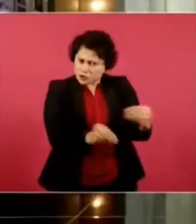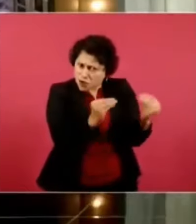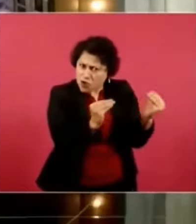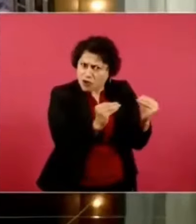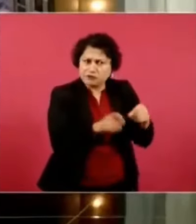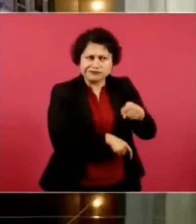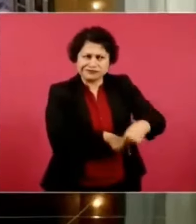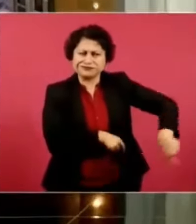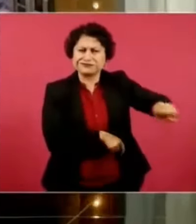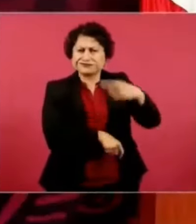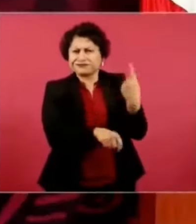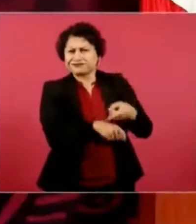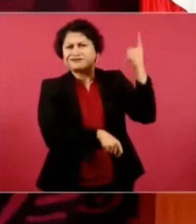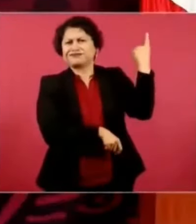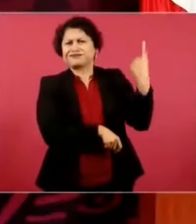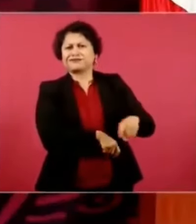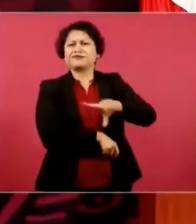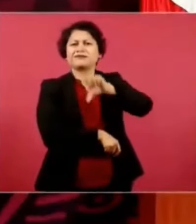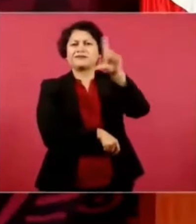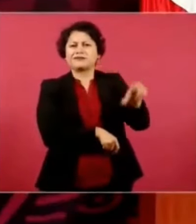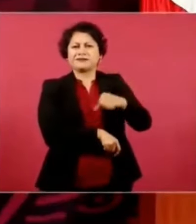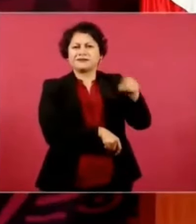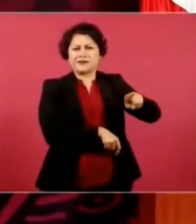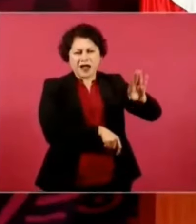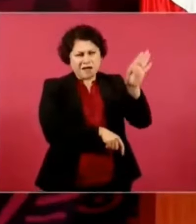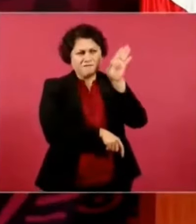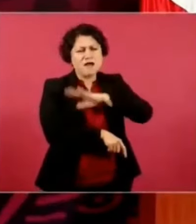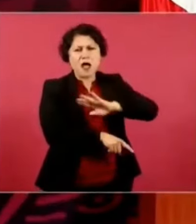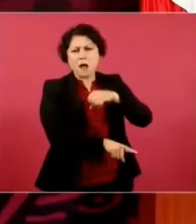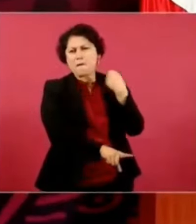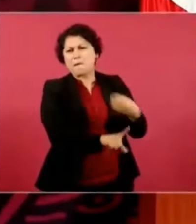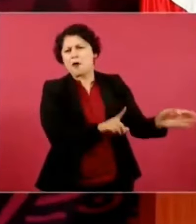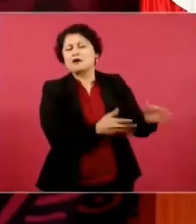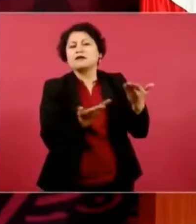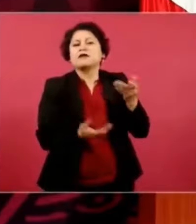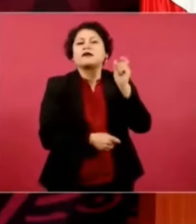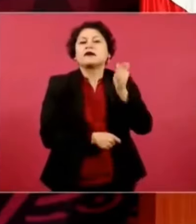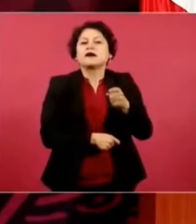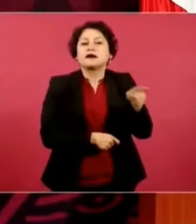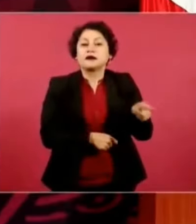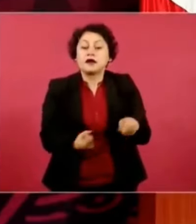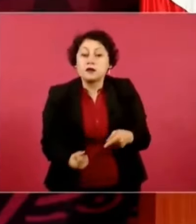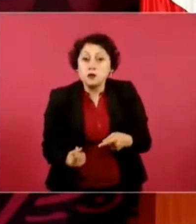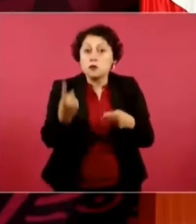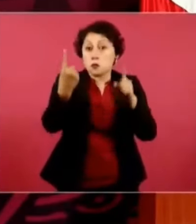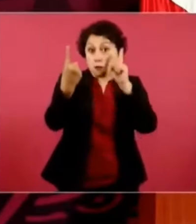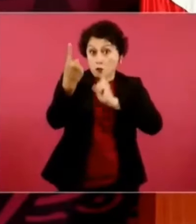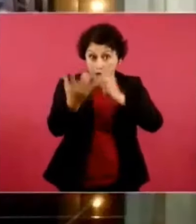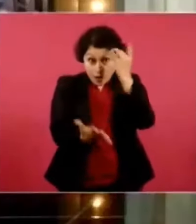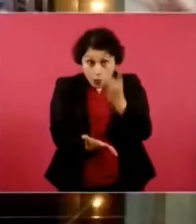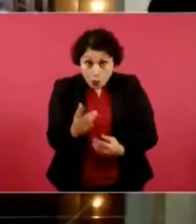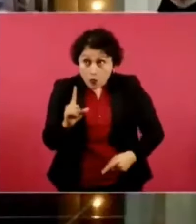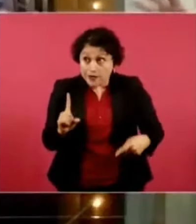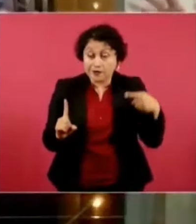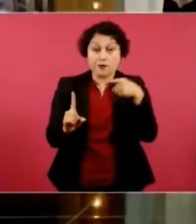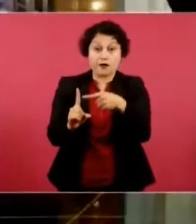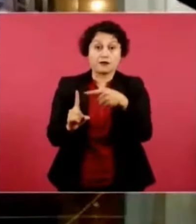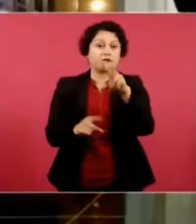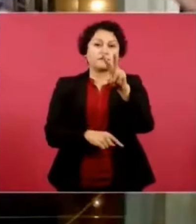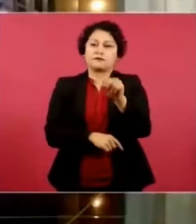cabrones nos ponemos en su lugar les damos en las nalgas no se trata de ella se trata de cómo